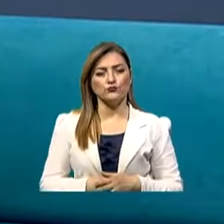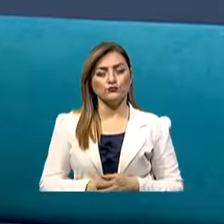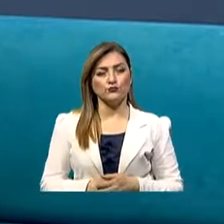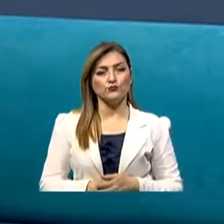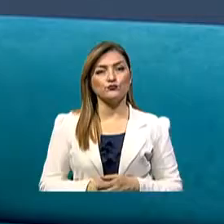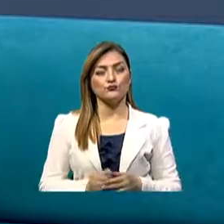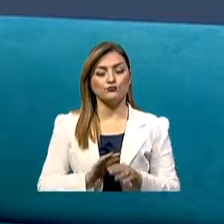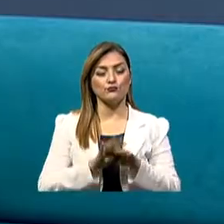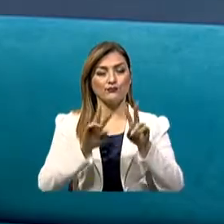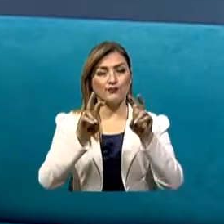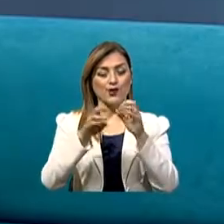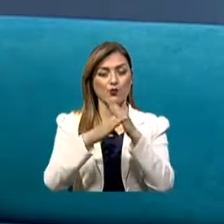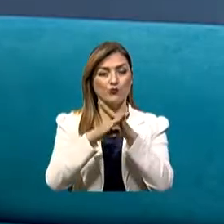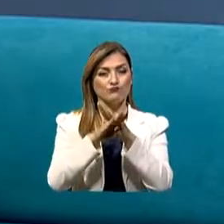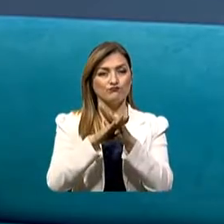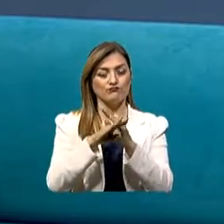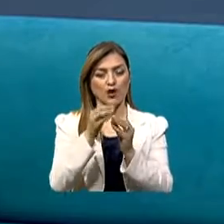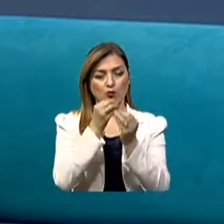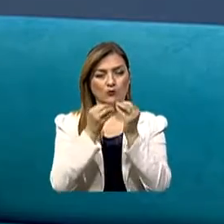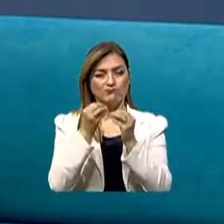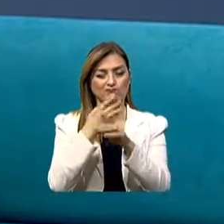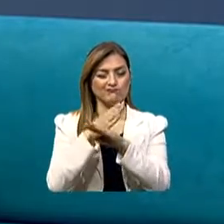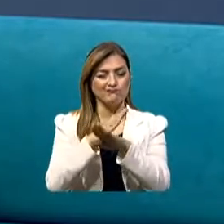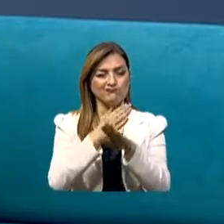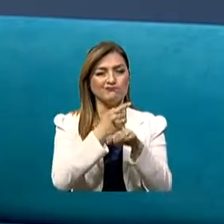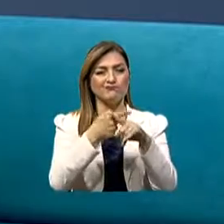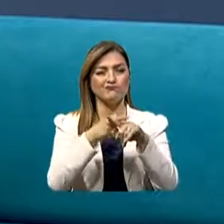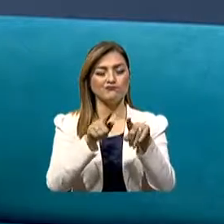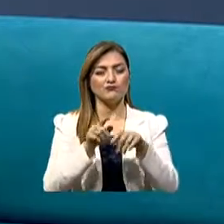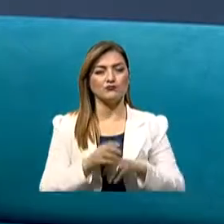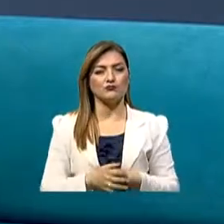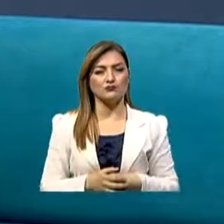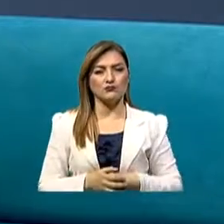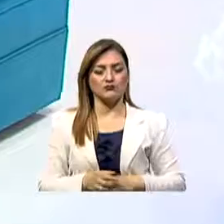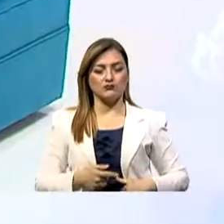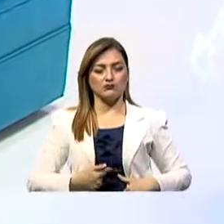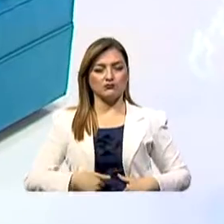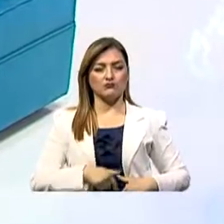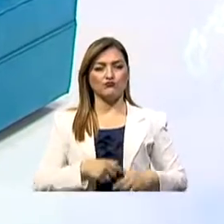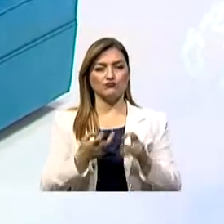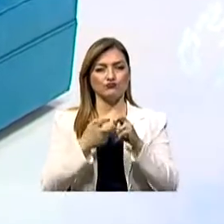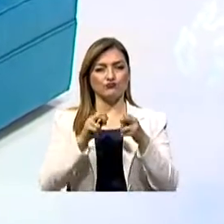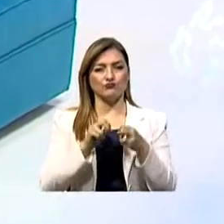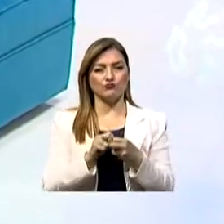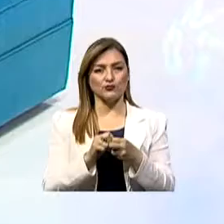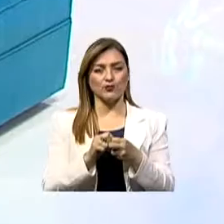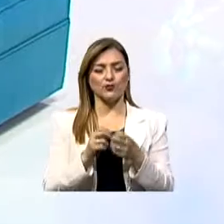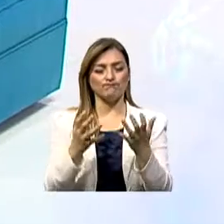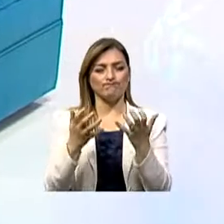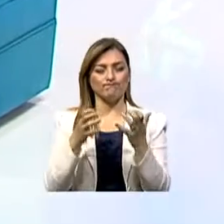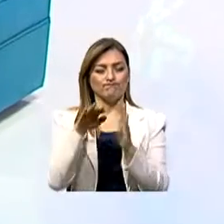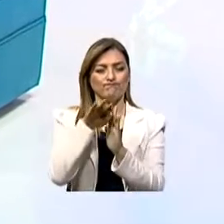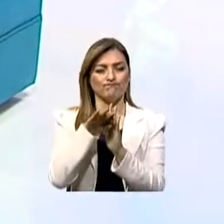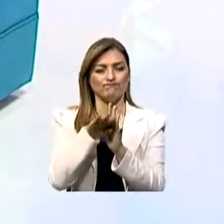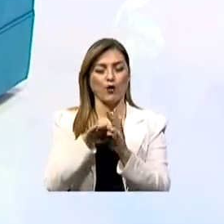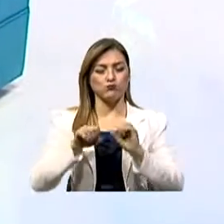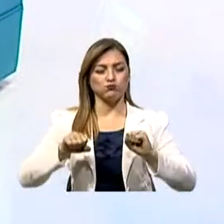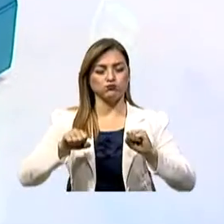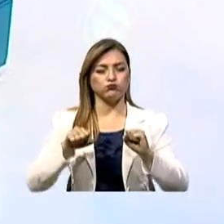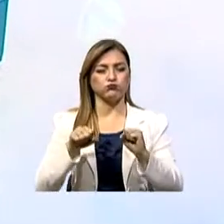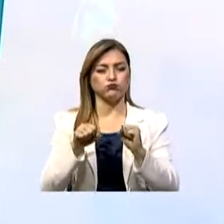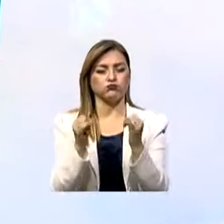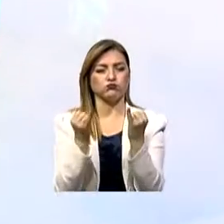muchas veces en rajatabla llegué a tener hasta gastritis para tratar de bajar de peso pero eso no